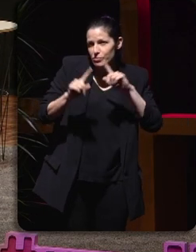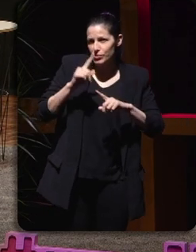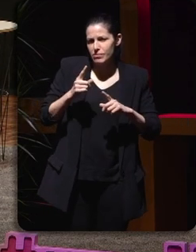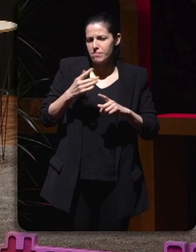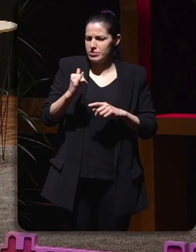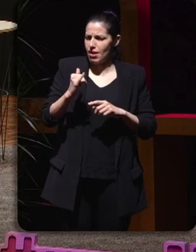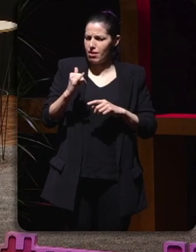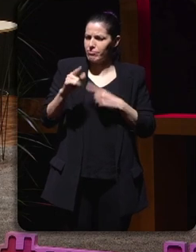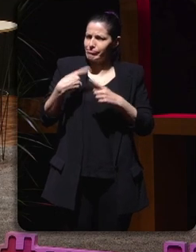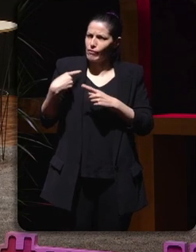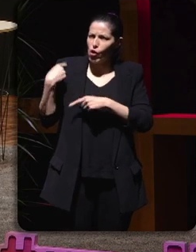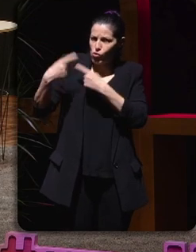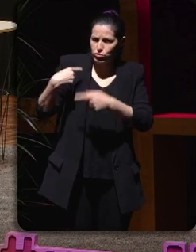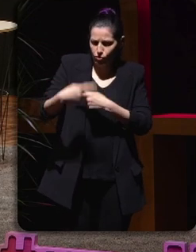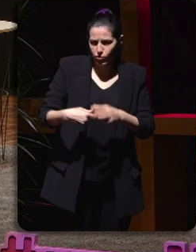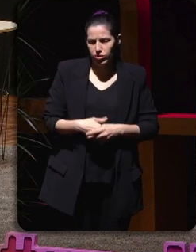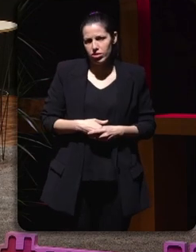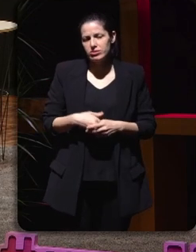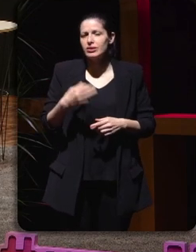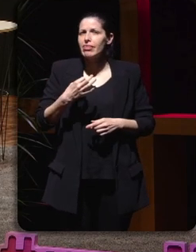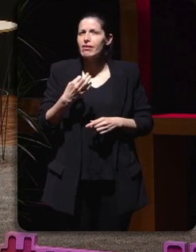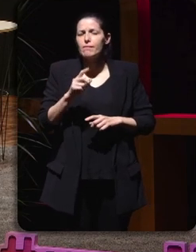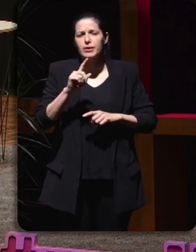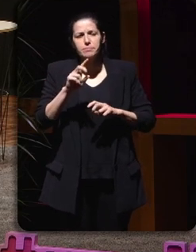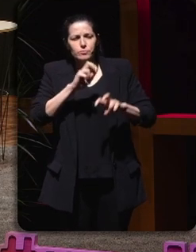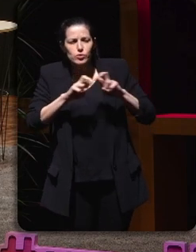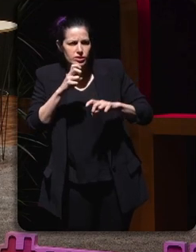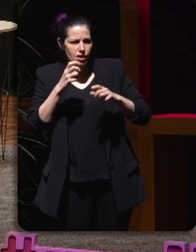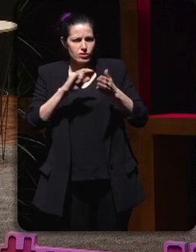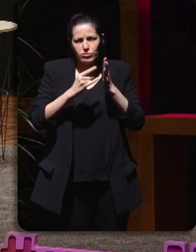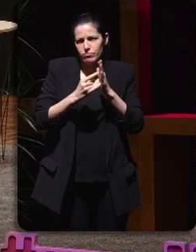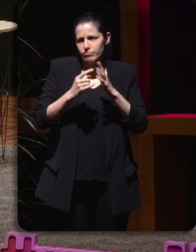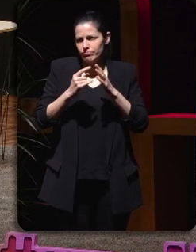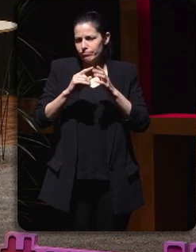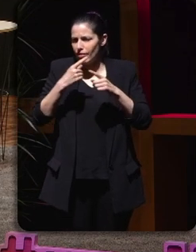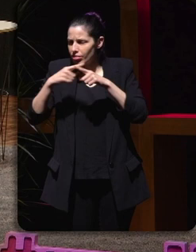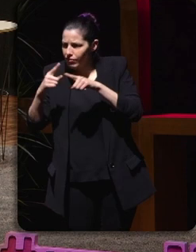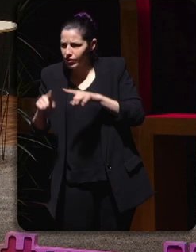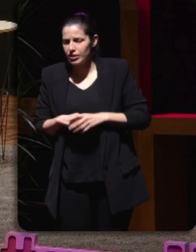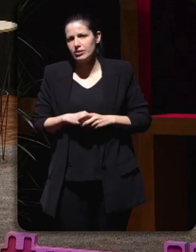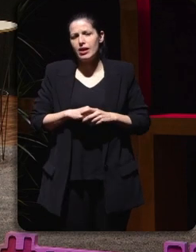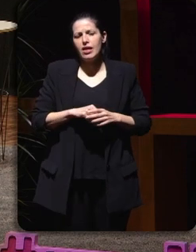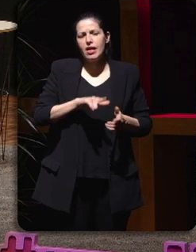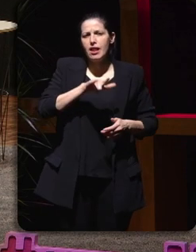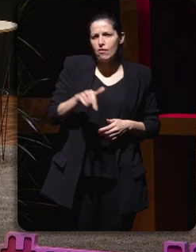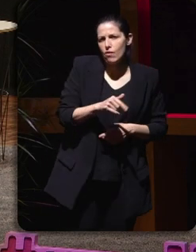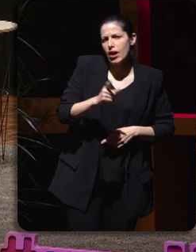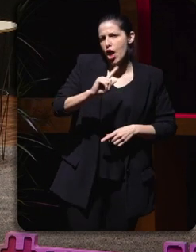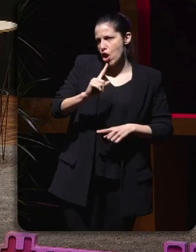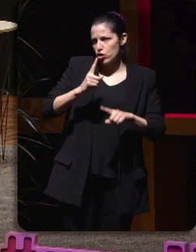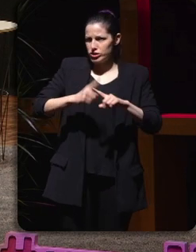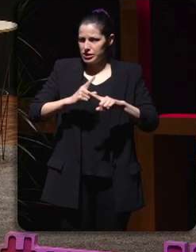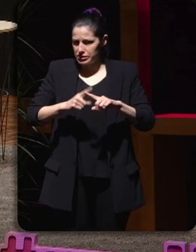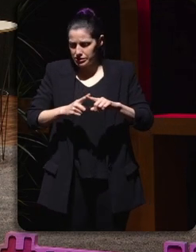consecuencia y tenemos que buscarle soluciones distintas ya he dicho que el lenguaje no sexista el que busca nombrar a las mujeres